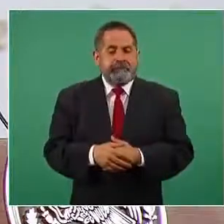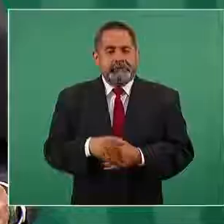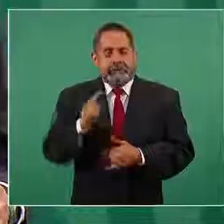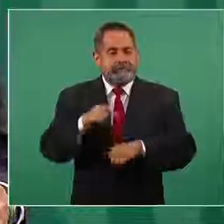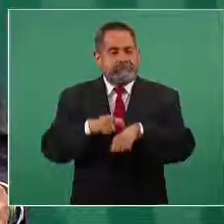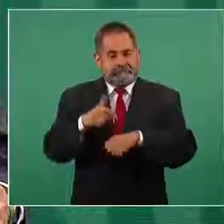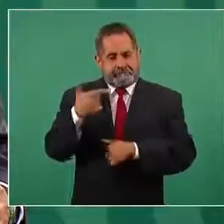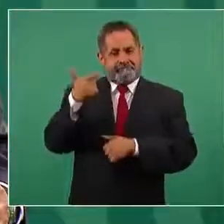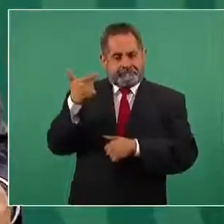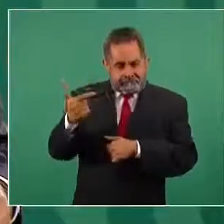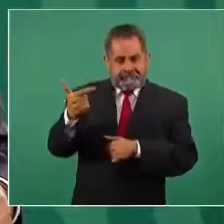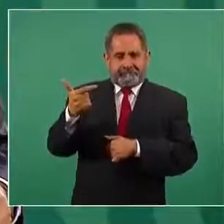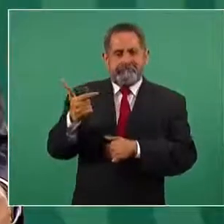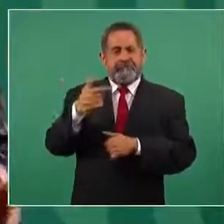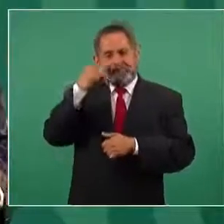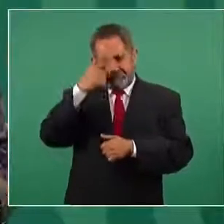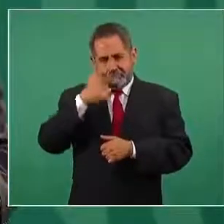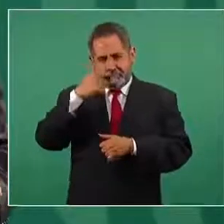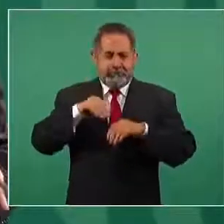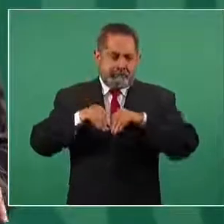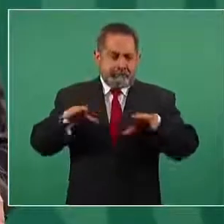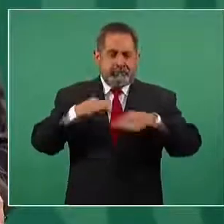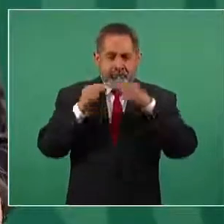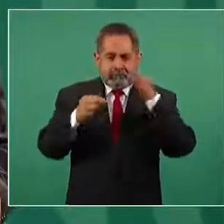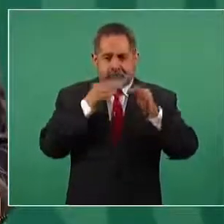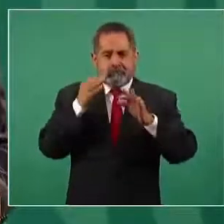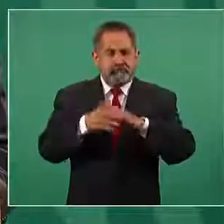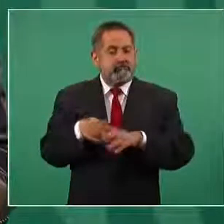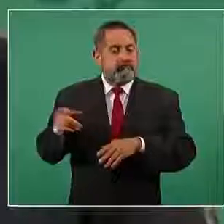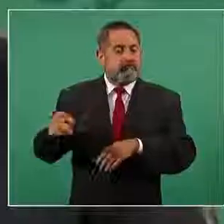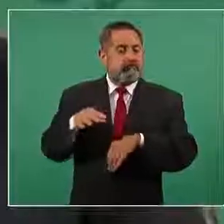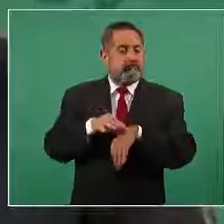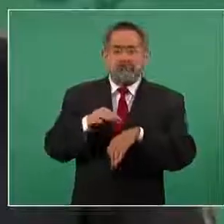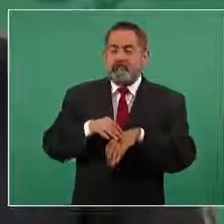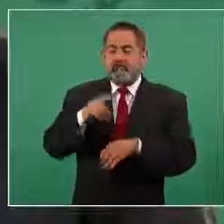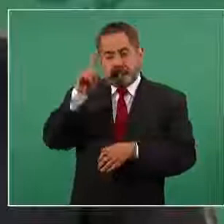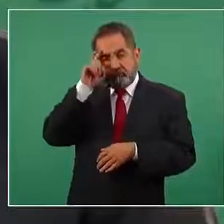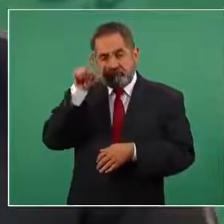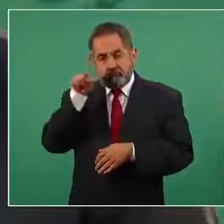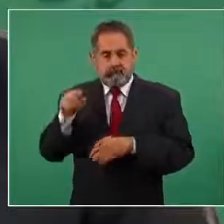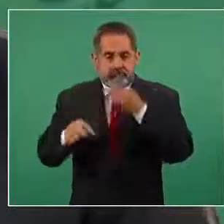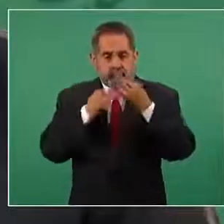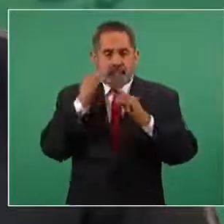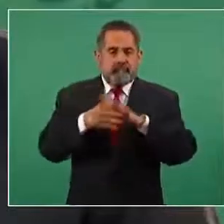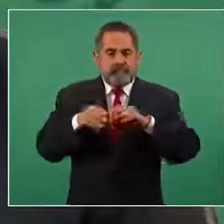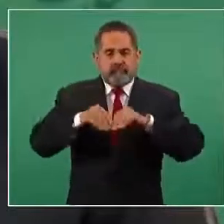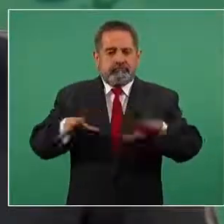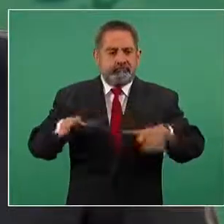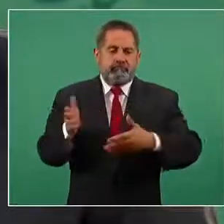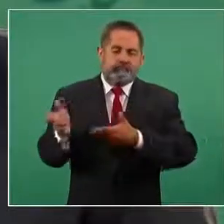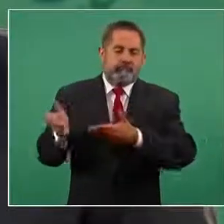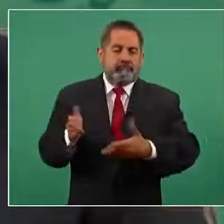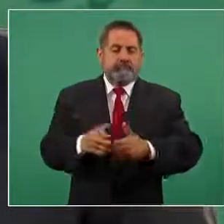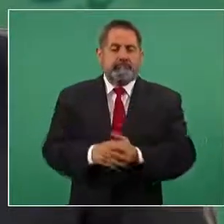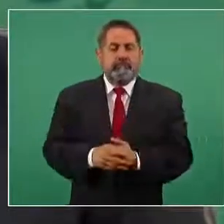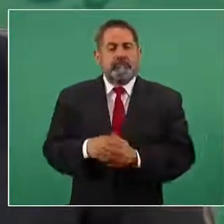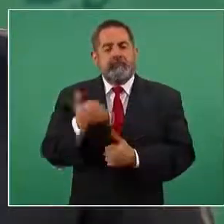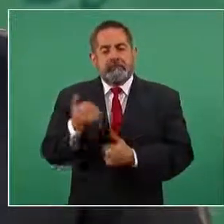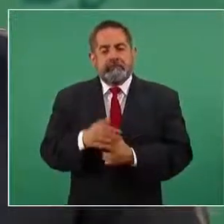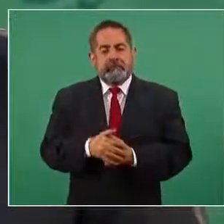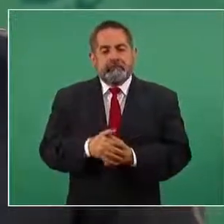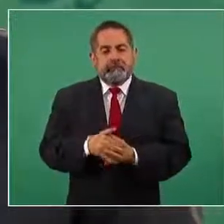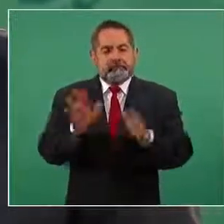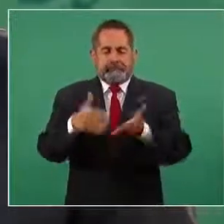A las 7 de la noche, el doctor Hugo López-Gatell les va a seguir informando. Y